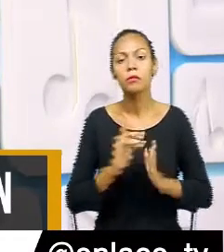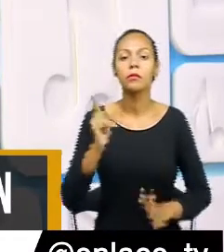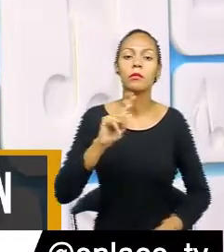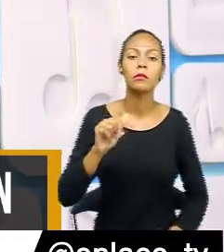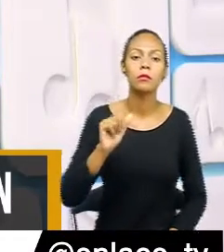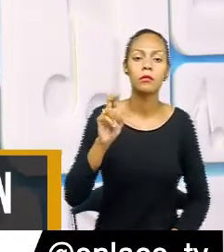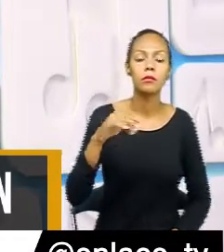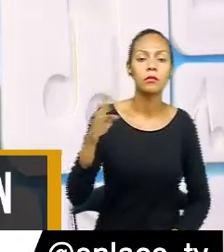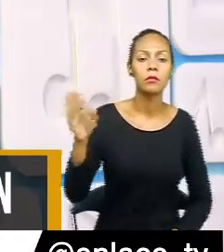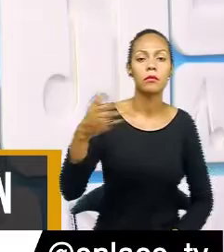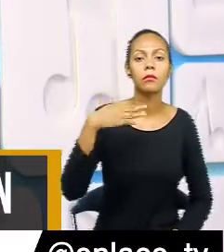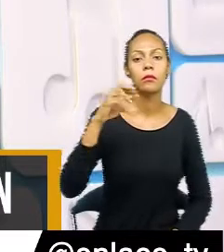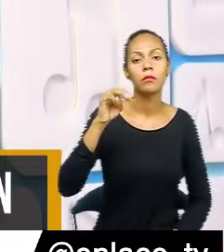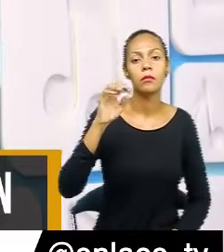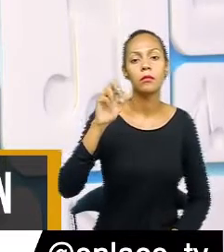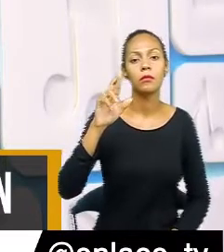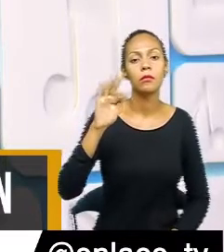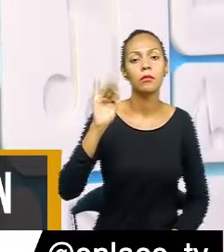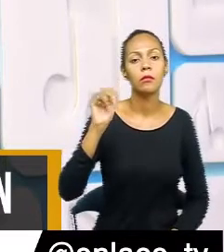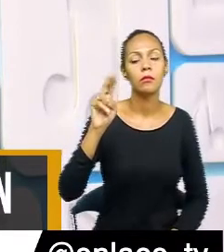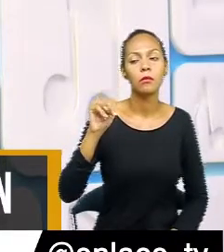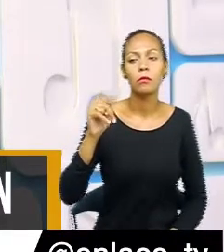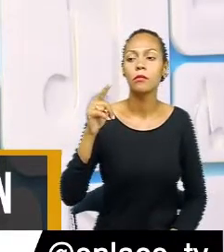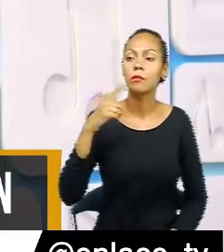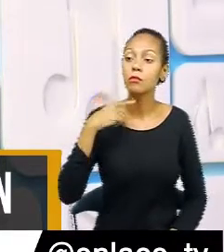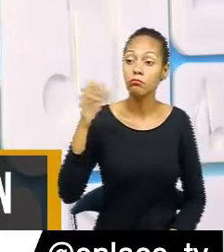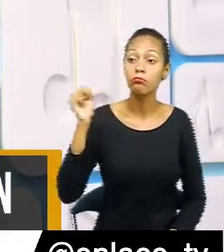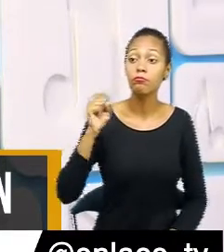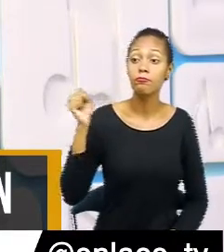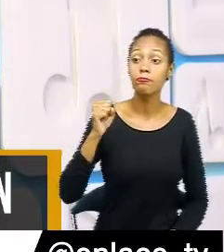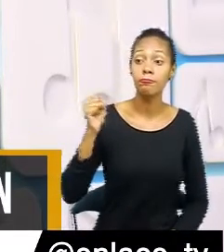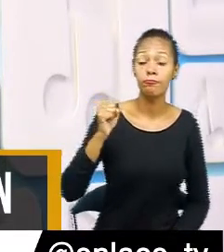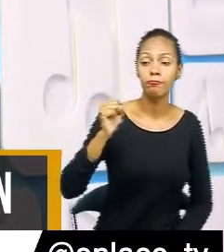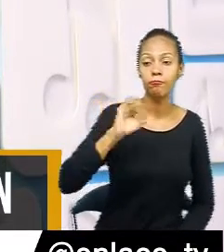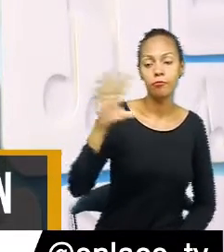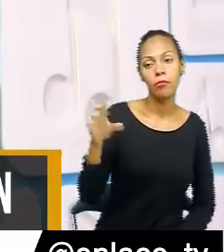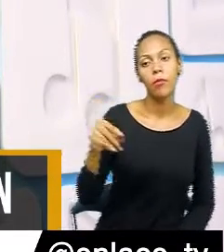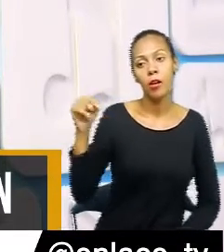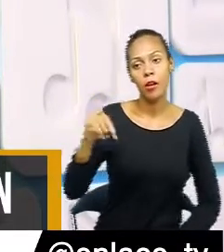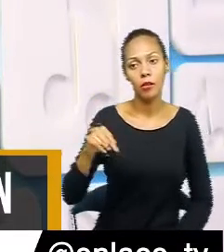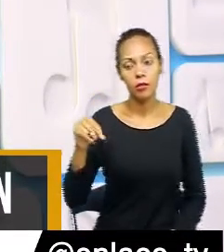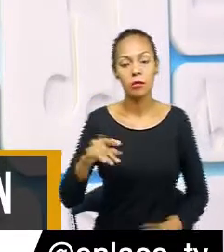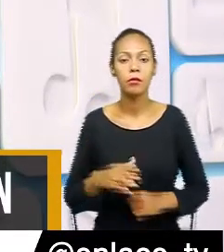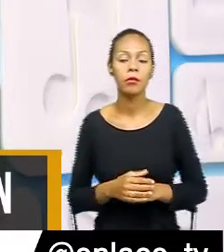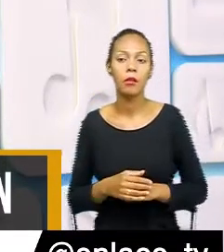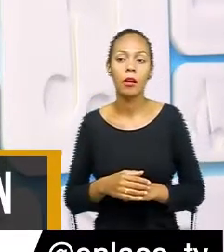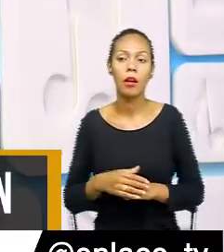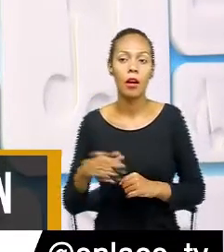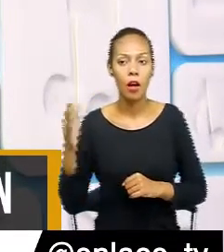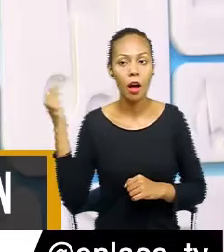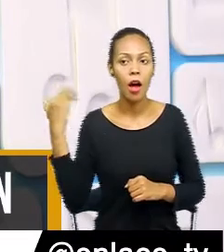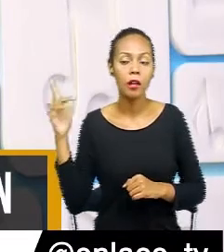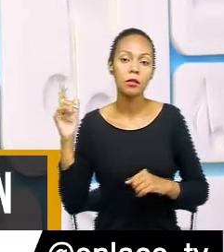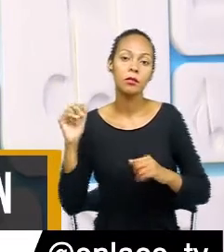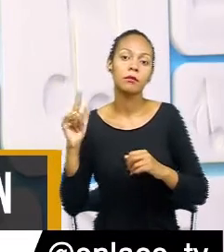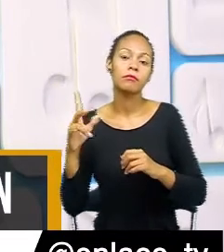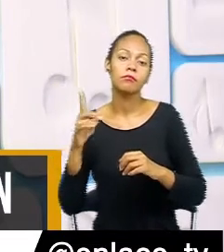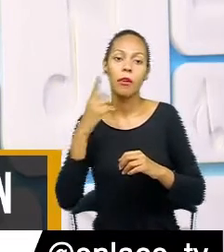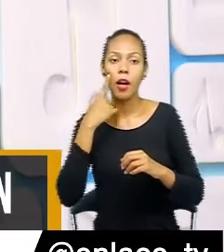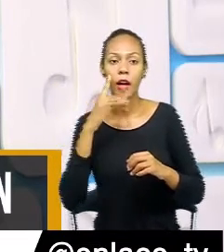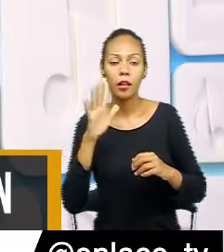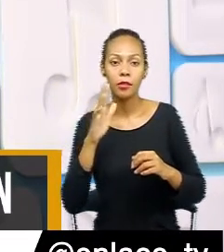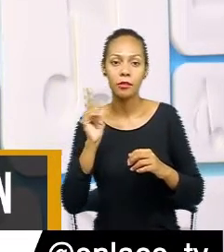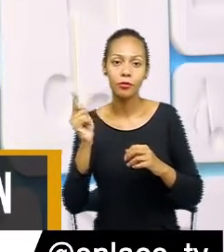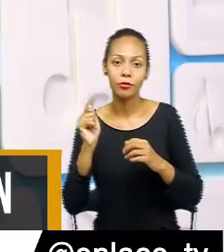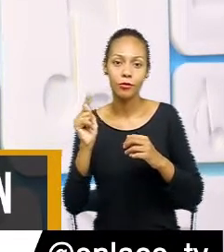barrio. El San Martín, como decíamos esta mañana en el enlace, se encontraba secuestrado. Lo vamos